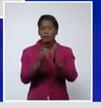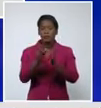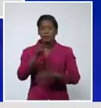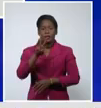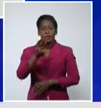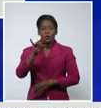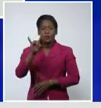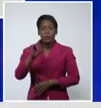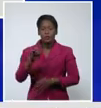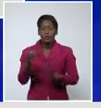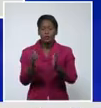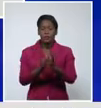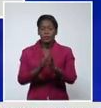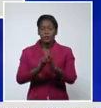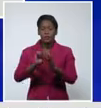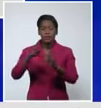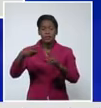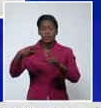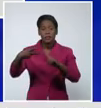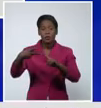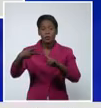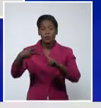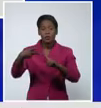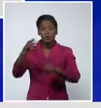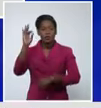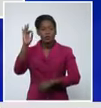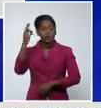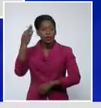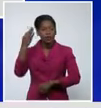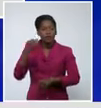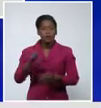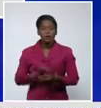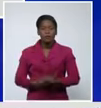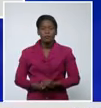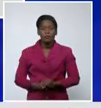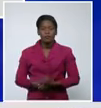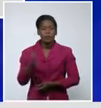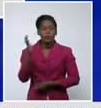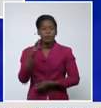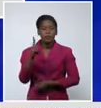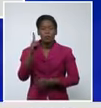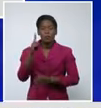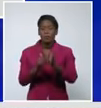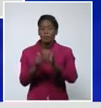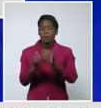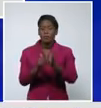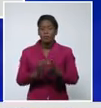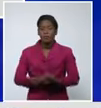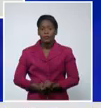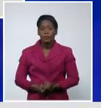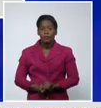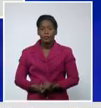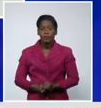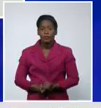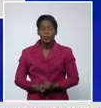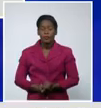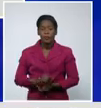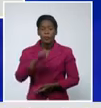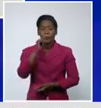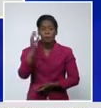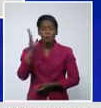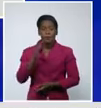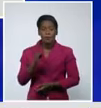7.390.000, Francia con más de 3 millones, Brasil con más de 1 millón, Bélgica, Reino Unido,